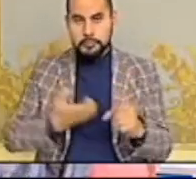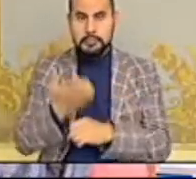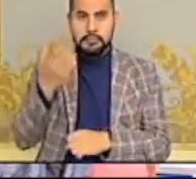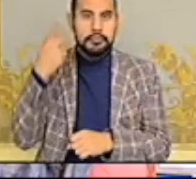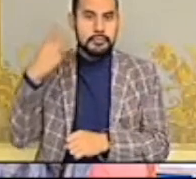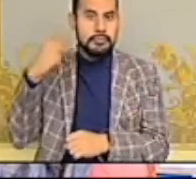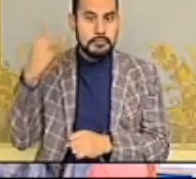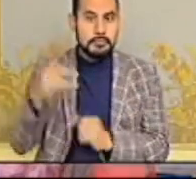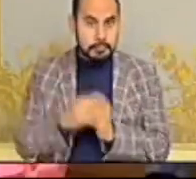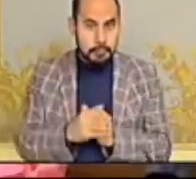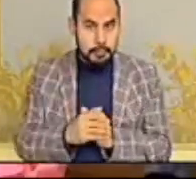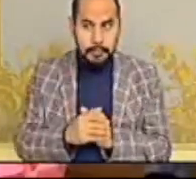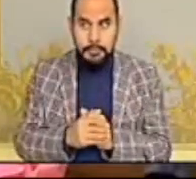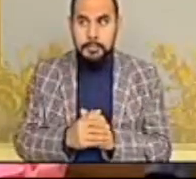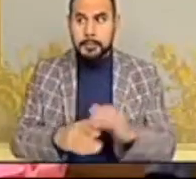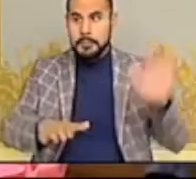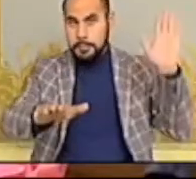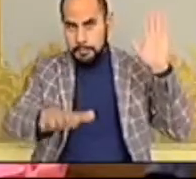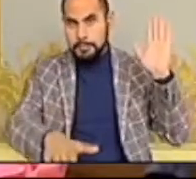federativa.